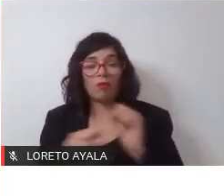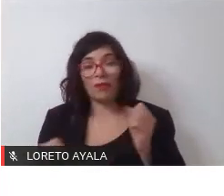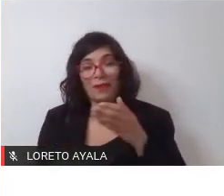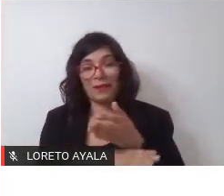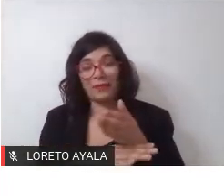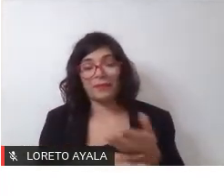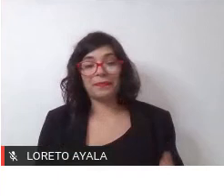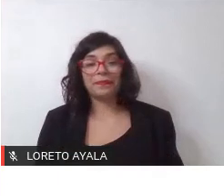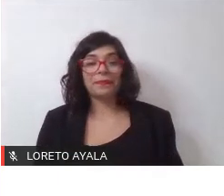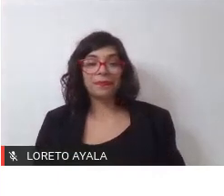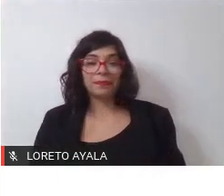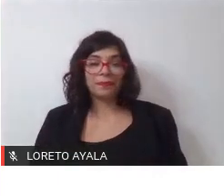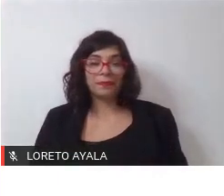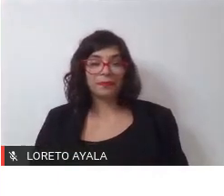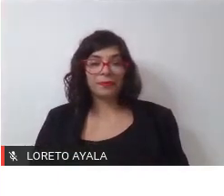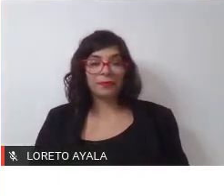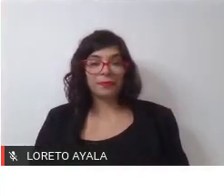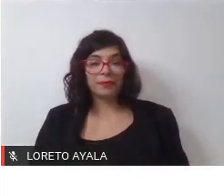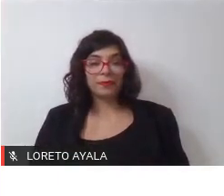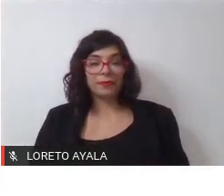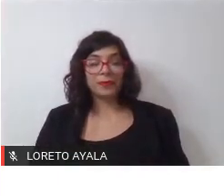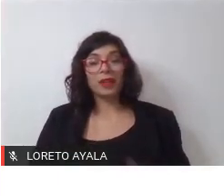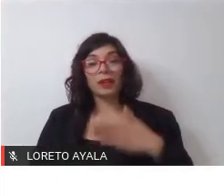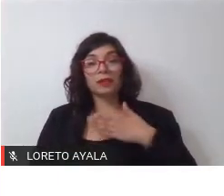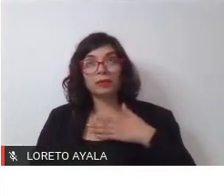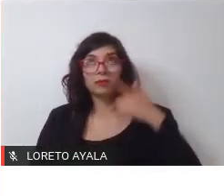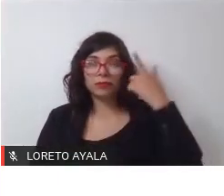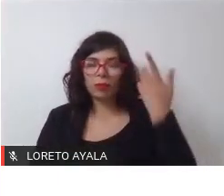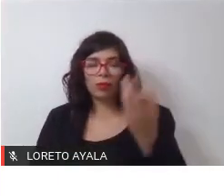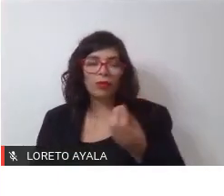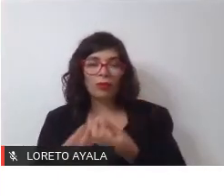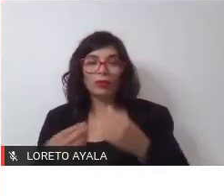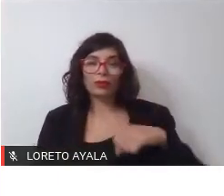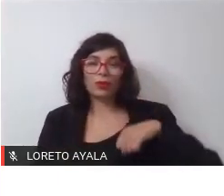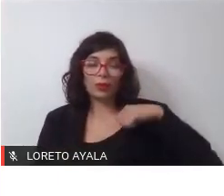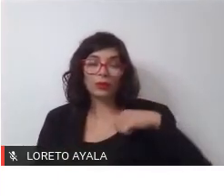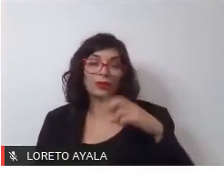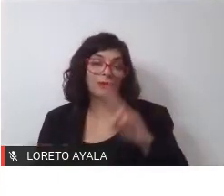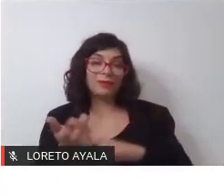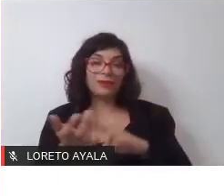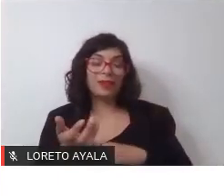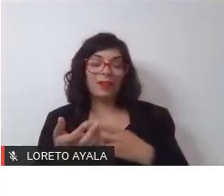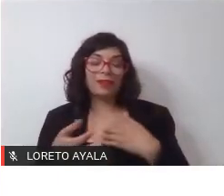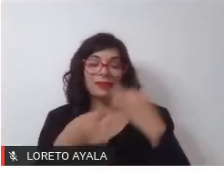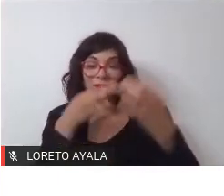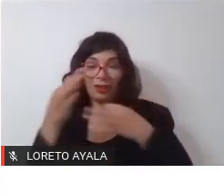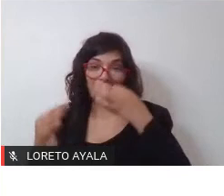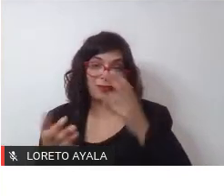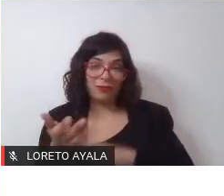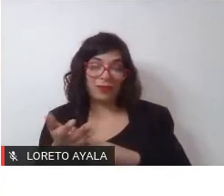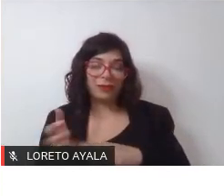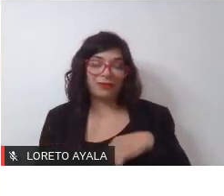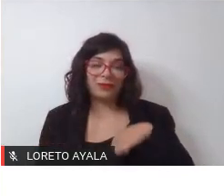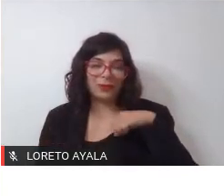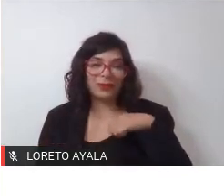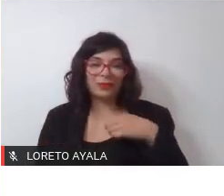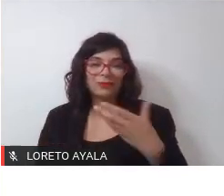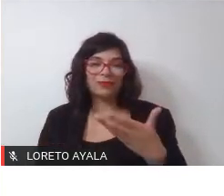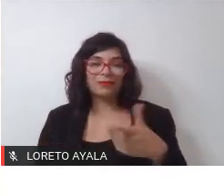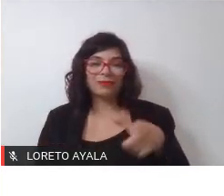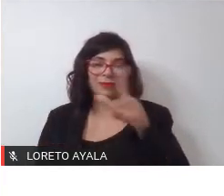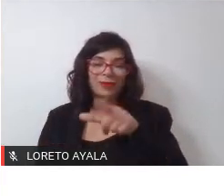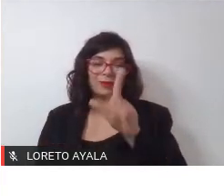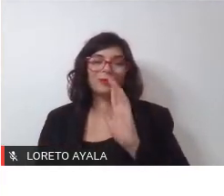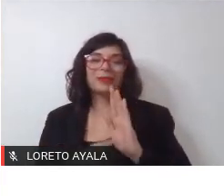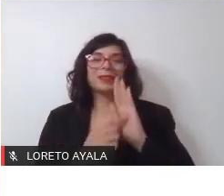Por mi parte, la verdad es que estoy absolutamente orgulloso, y se lo digo muy sinceramente, de lo bien que nos representó